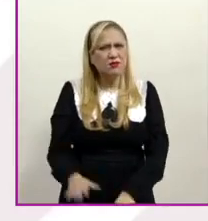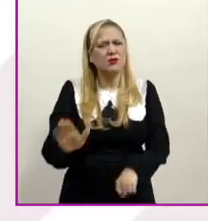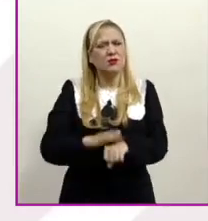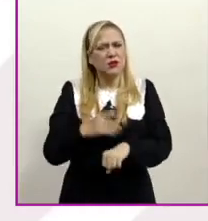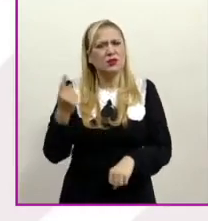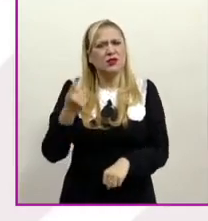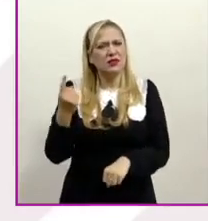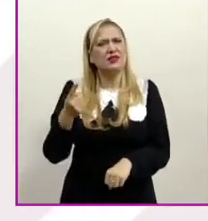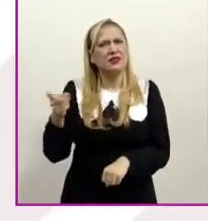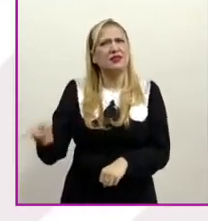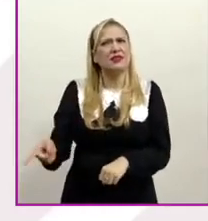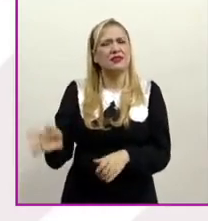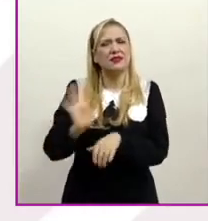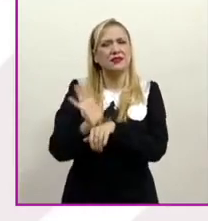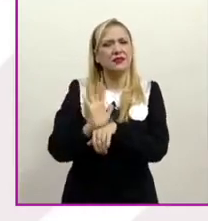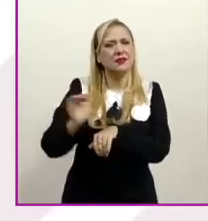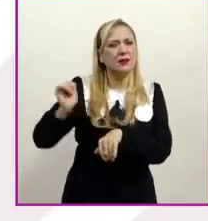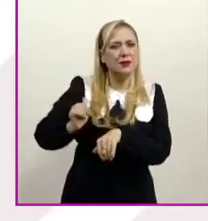clásicos para hablar